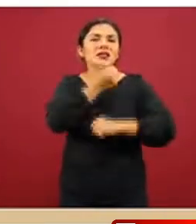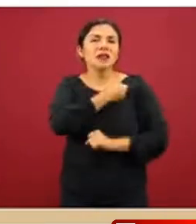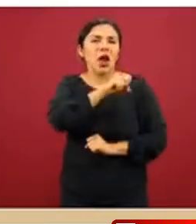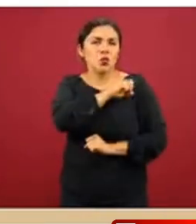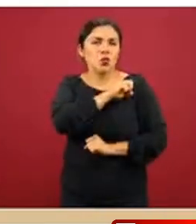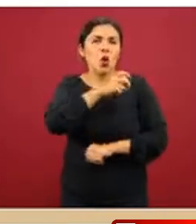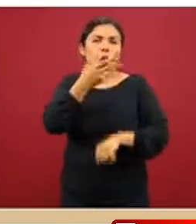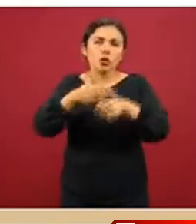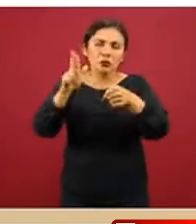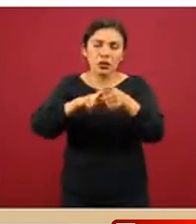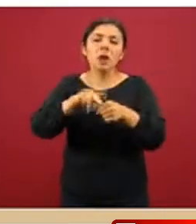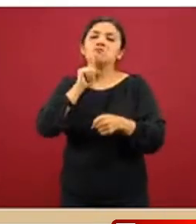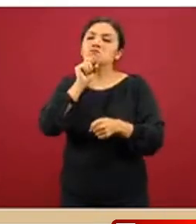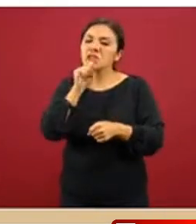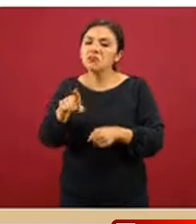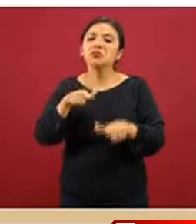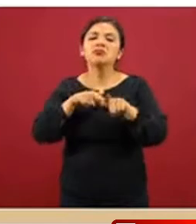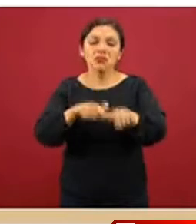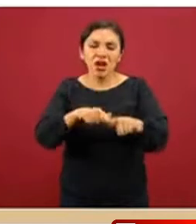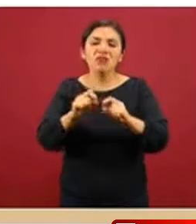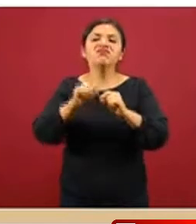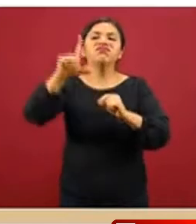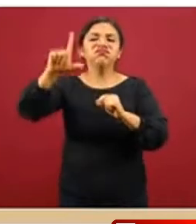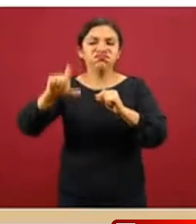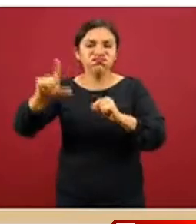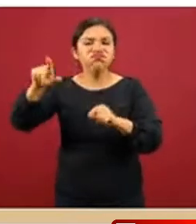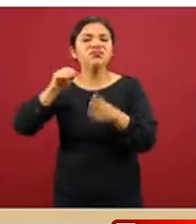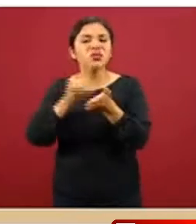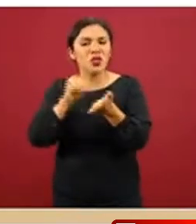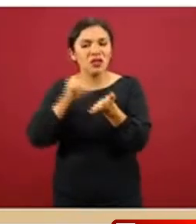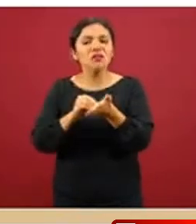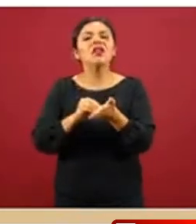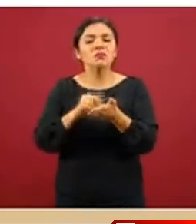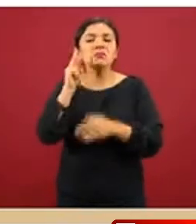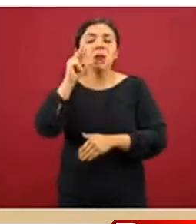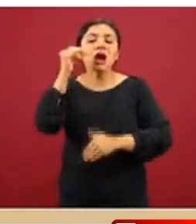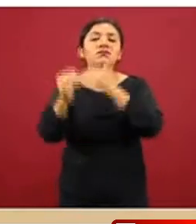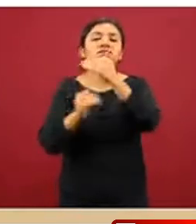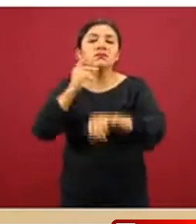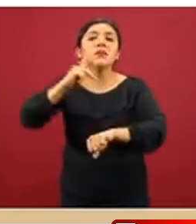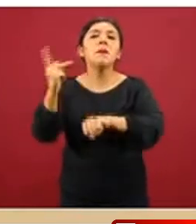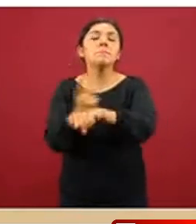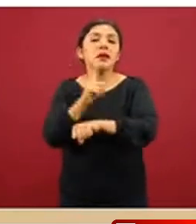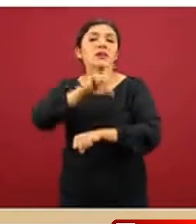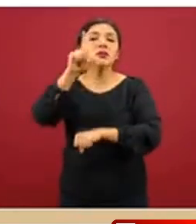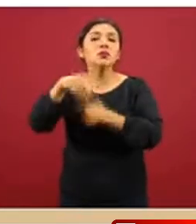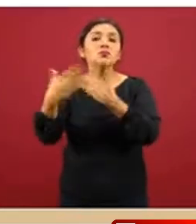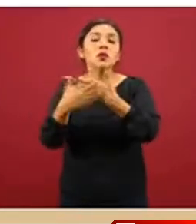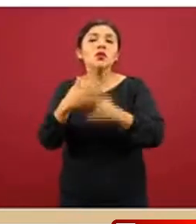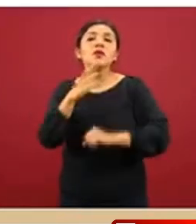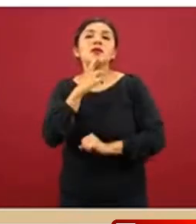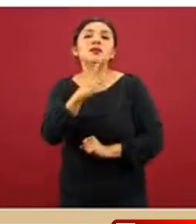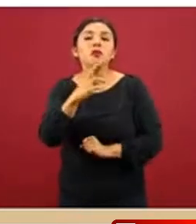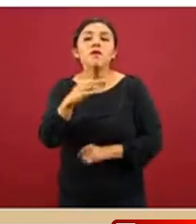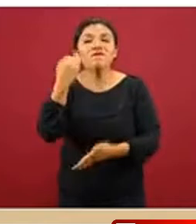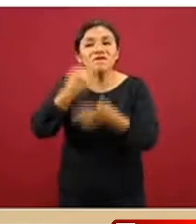mantiene la tendencia como tal, y veremos qué pasa con esa tendencia cuando tengamos resultados de